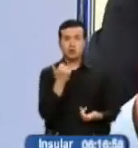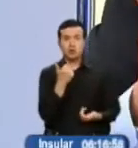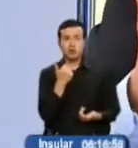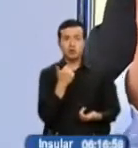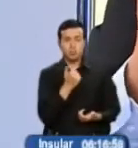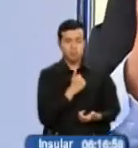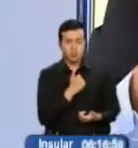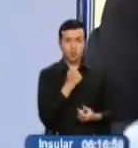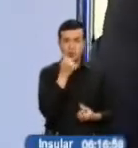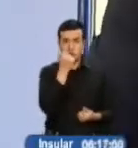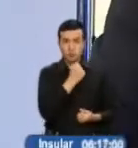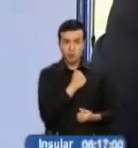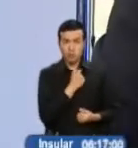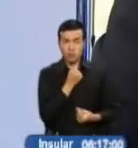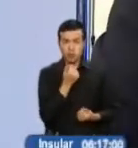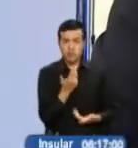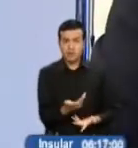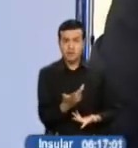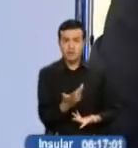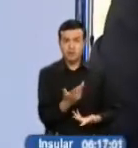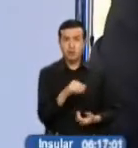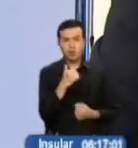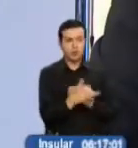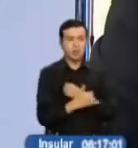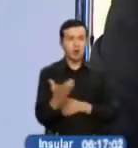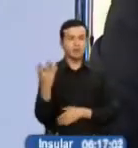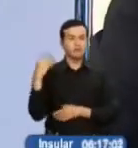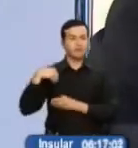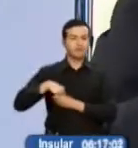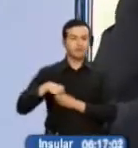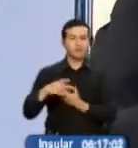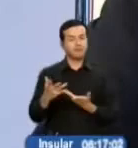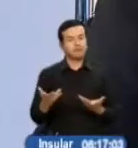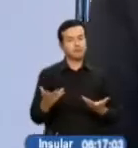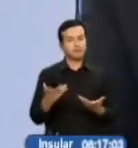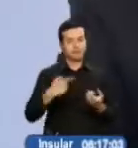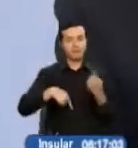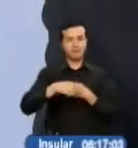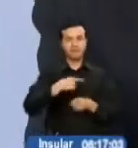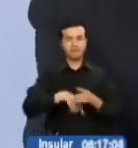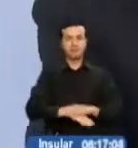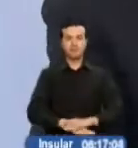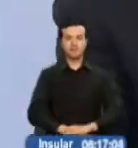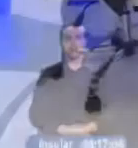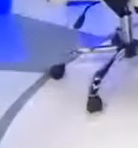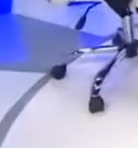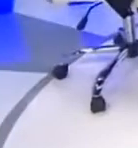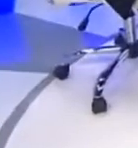nuestros propios recursos, los colocamos afuera. Venimos de inmediato.